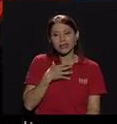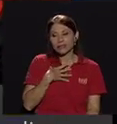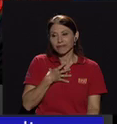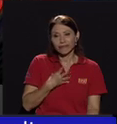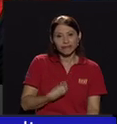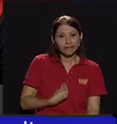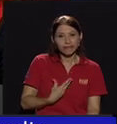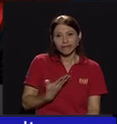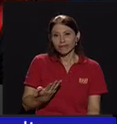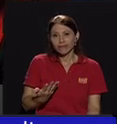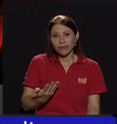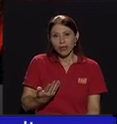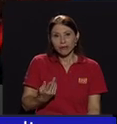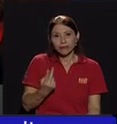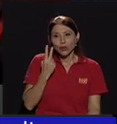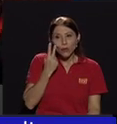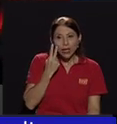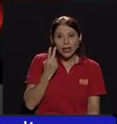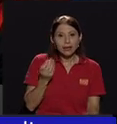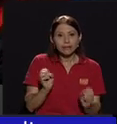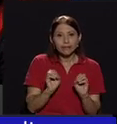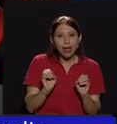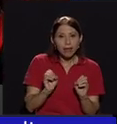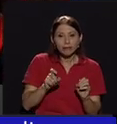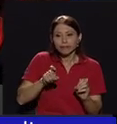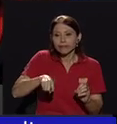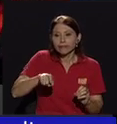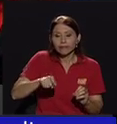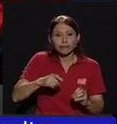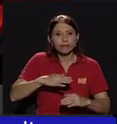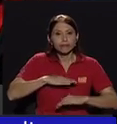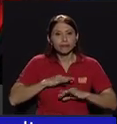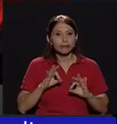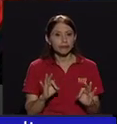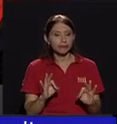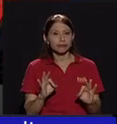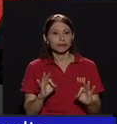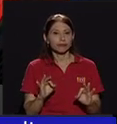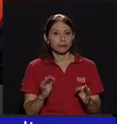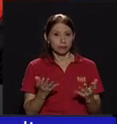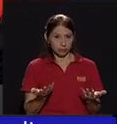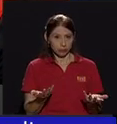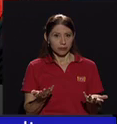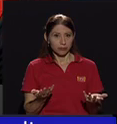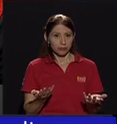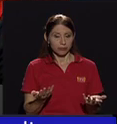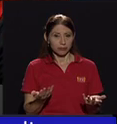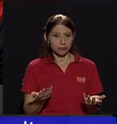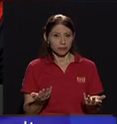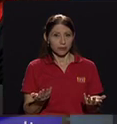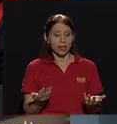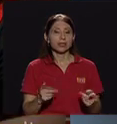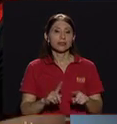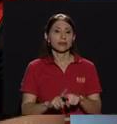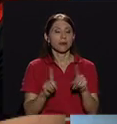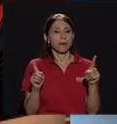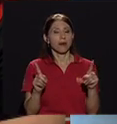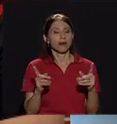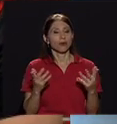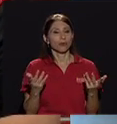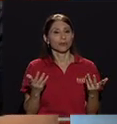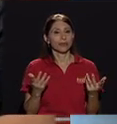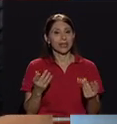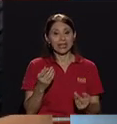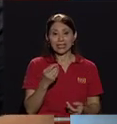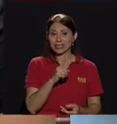decepción de no ver sus necesidades satisfechas como ciudadanas y ciudadanos, ¿verdad? Sin embargo, no